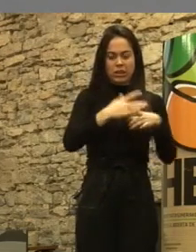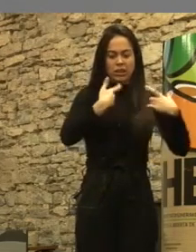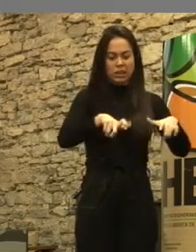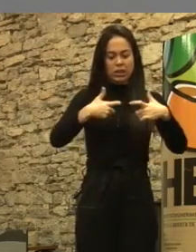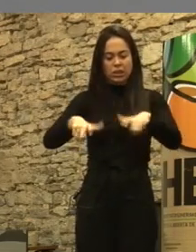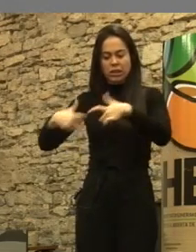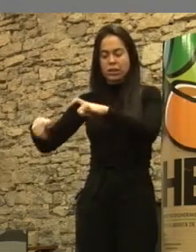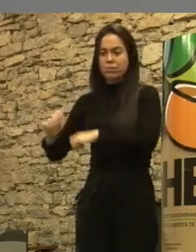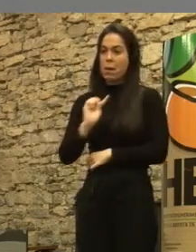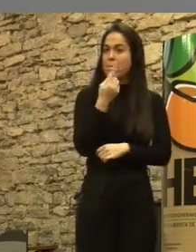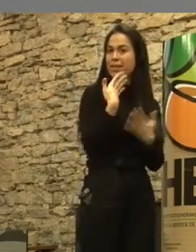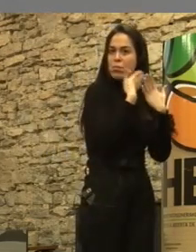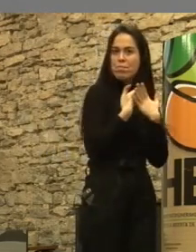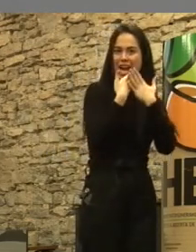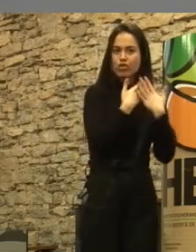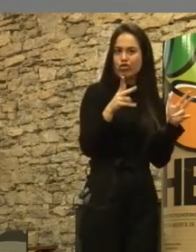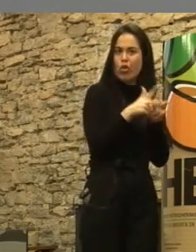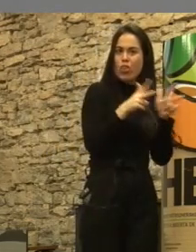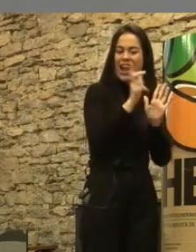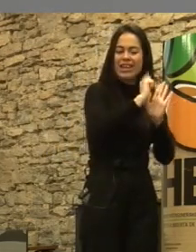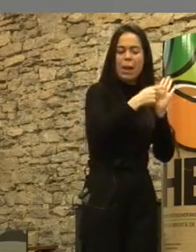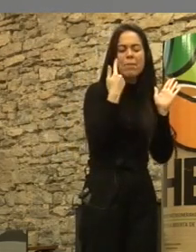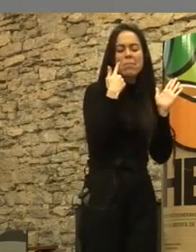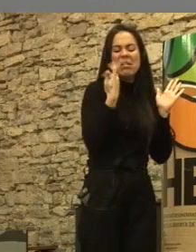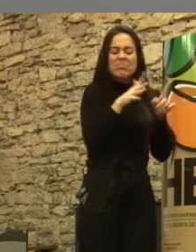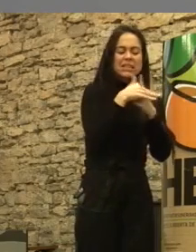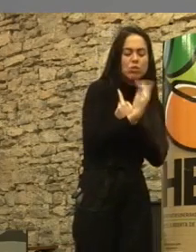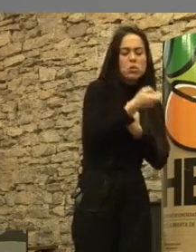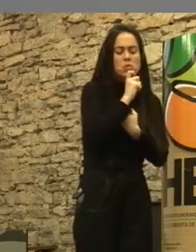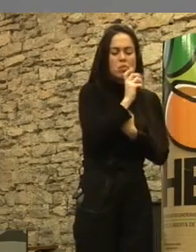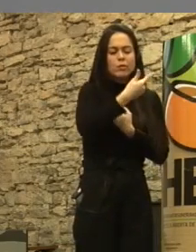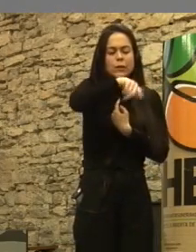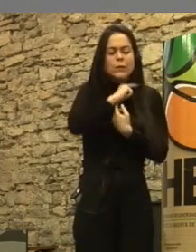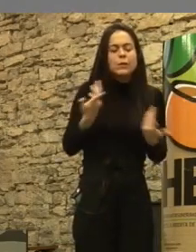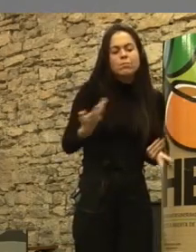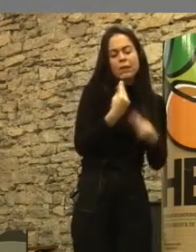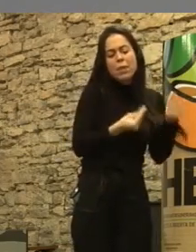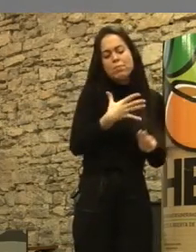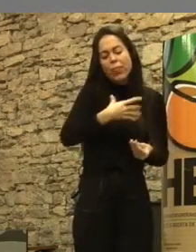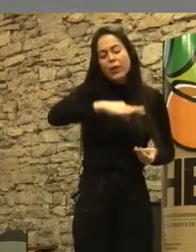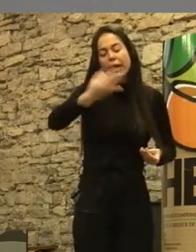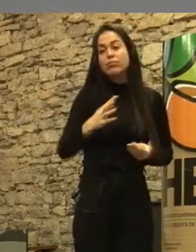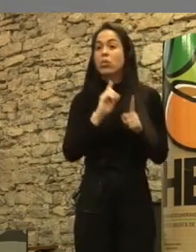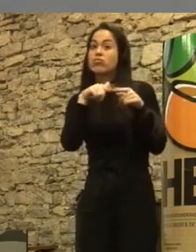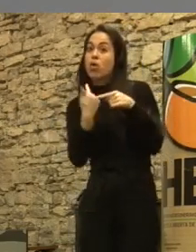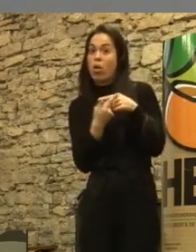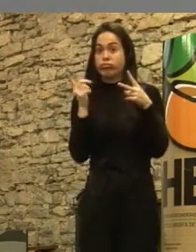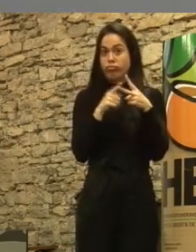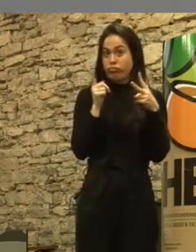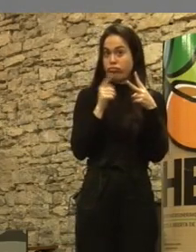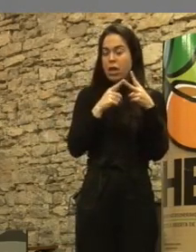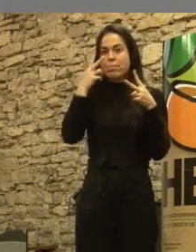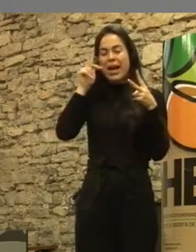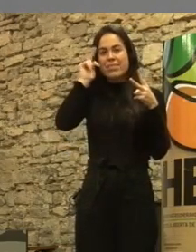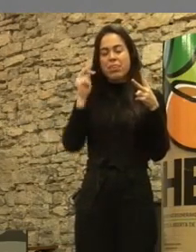una especie de estudio del marco social y legal, cómo está este tema, ¿no? Qué es lo que se puede hacer, qué posibilidades hay. Después, mis experiencias, cosas que haya hecho yo en ese tema,